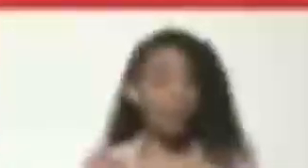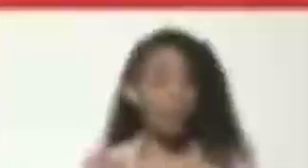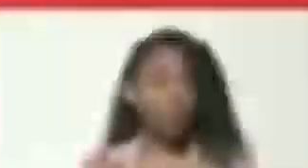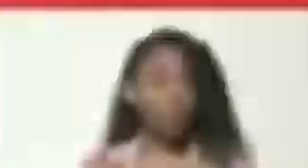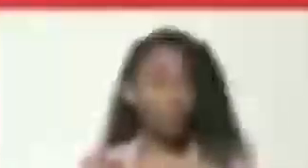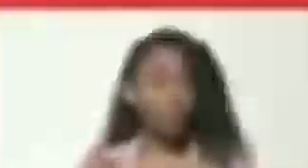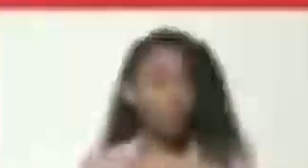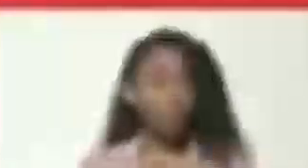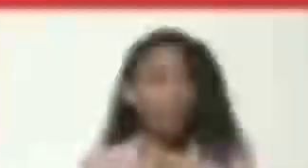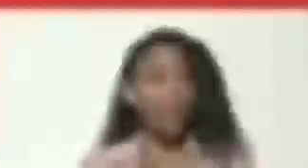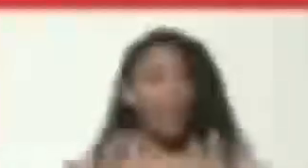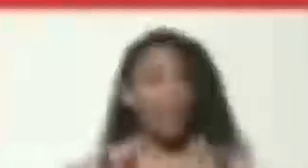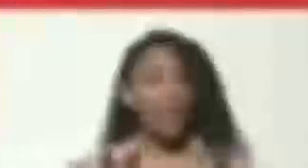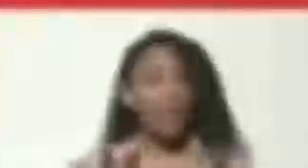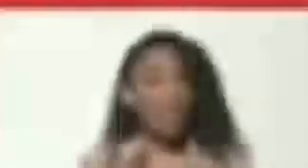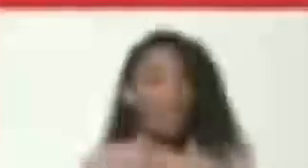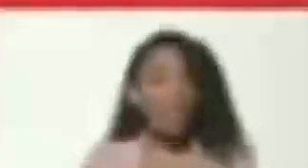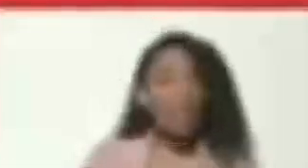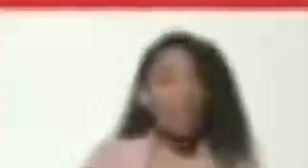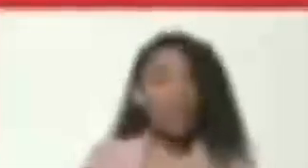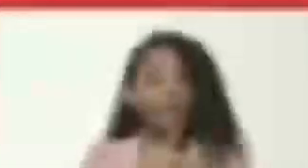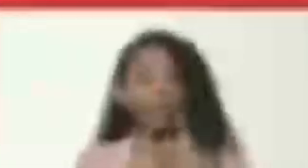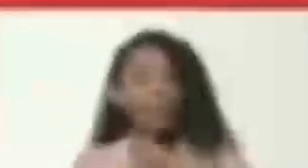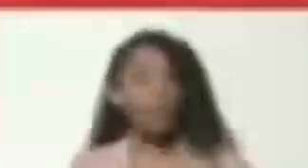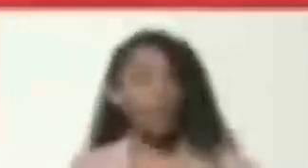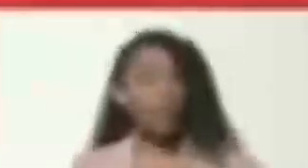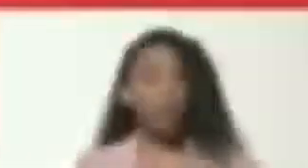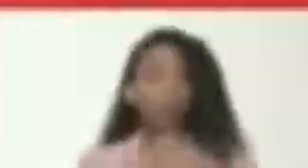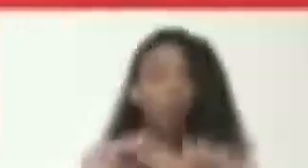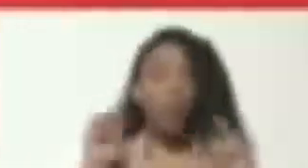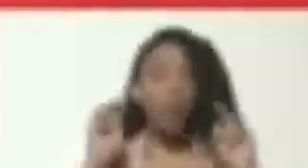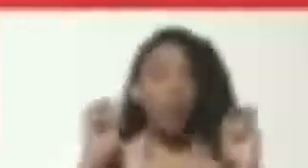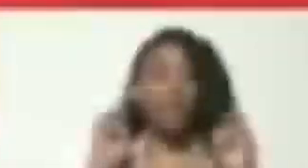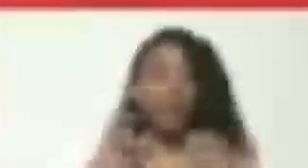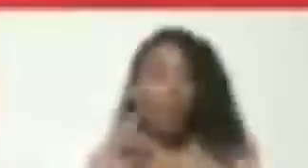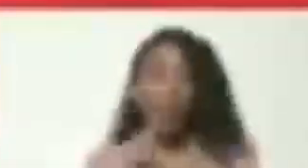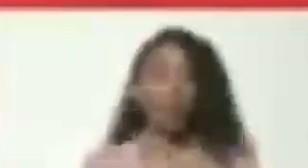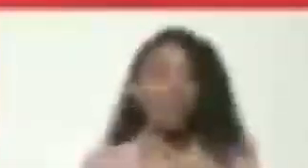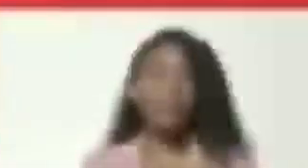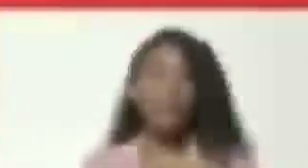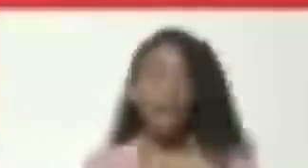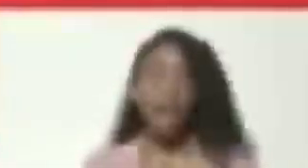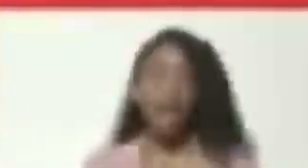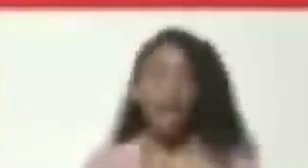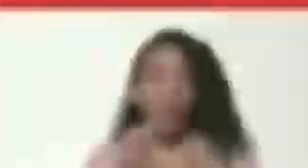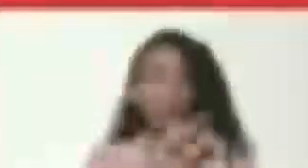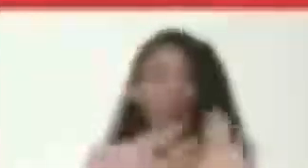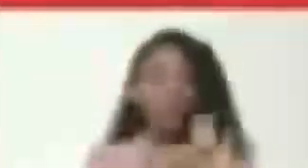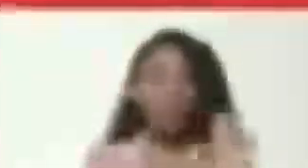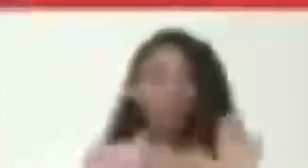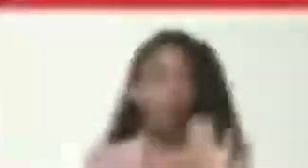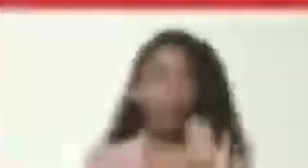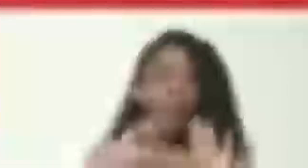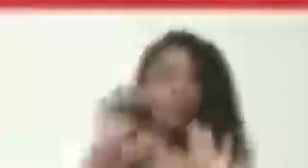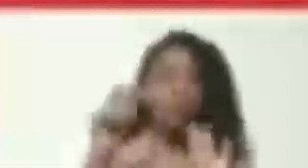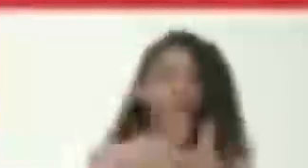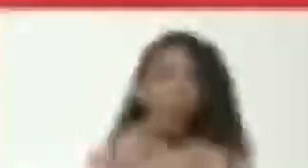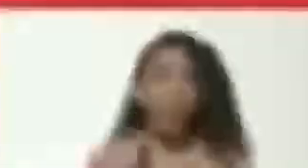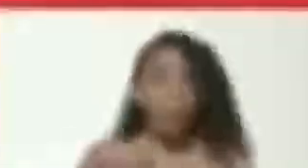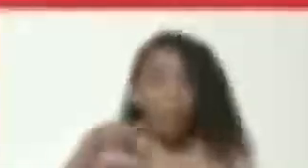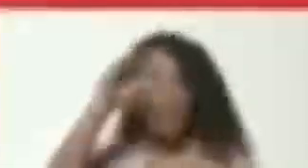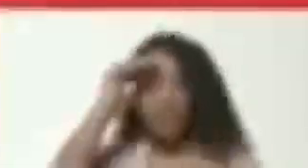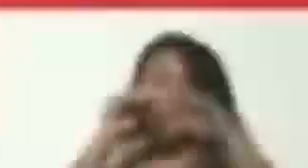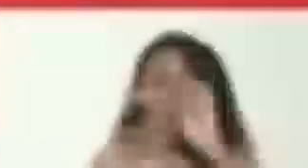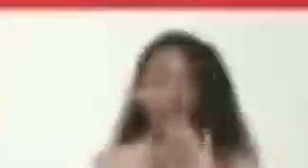antichavistas e independientes. ¿Cómo les va a ustedes con la plataforma Patria para cambiar